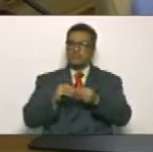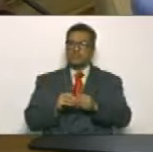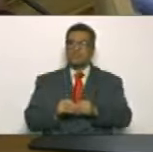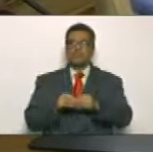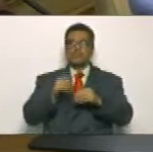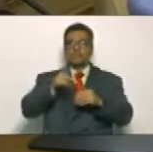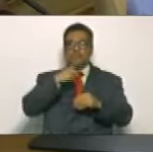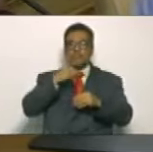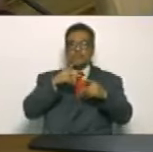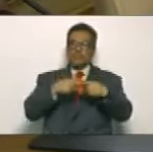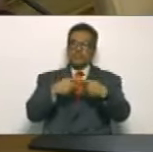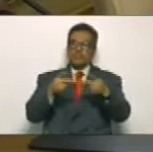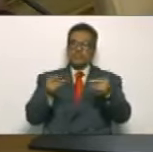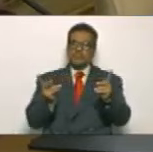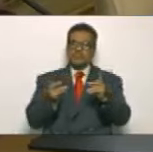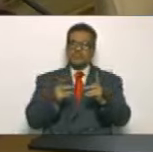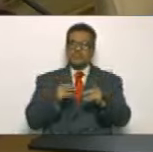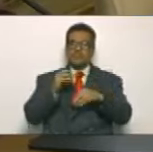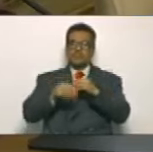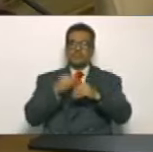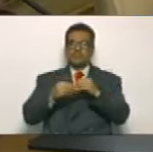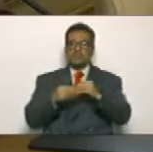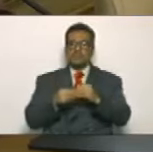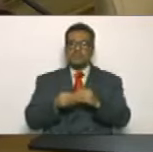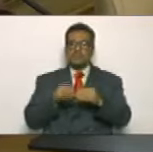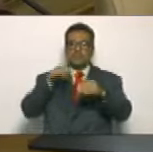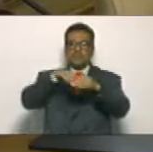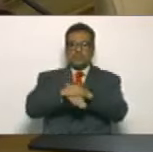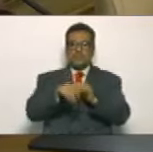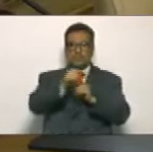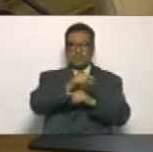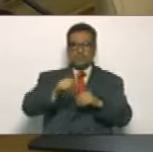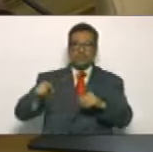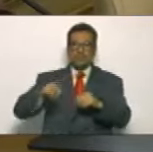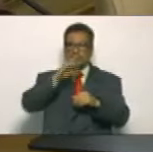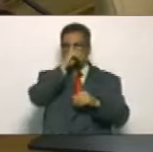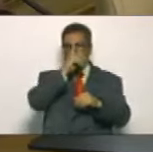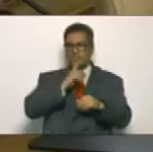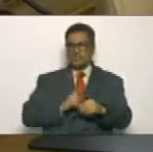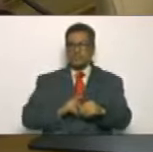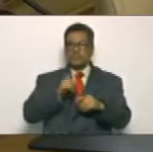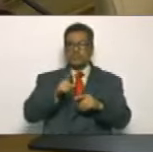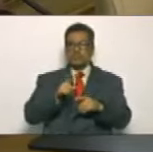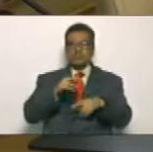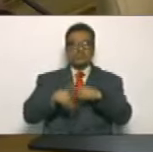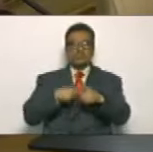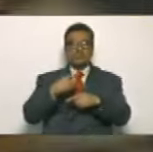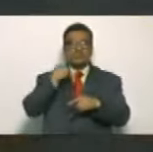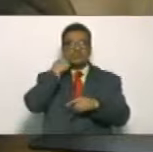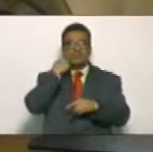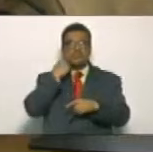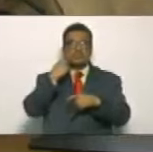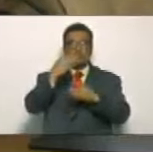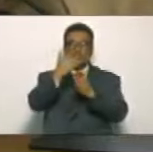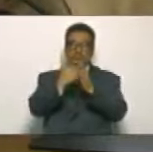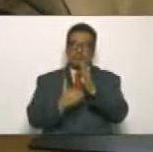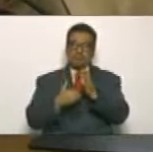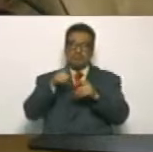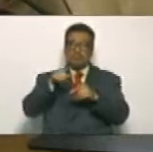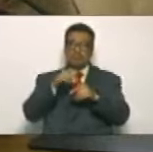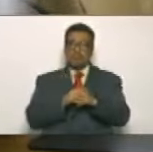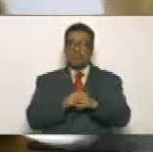implementará políticas públicas dirigidas a la plena inclusión de las personas con discapacidad producto de enfermedades de baja